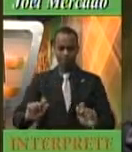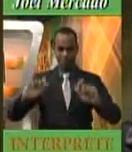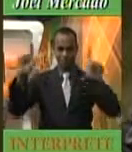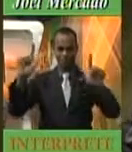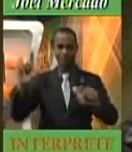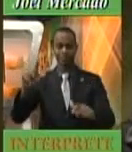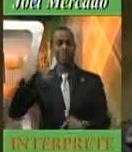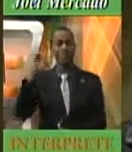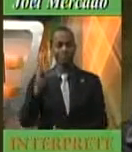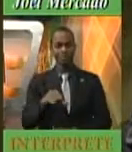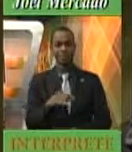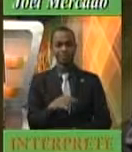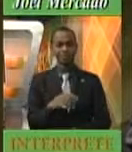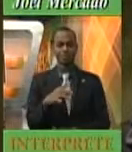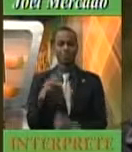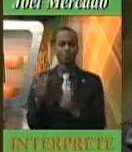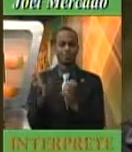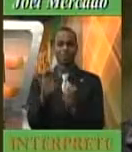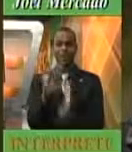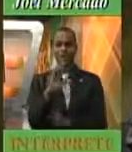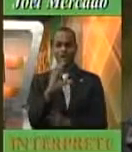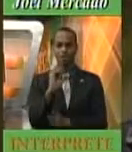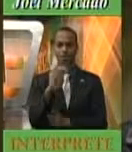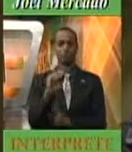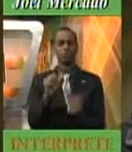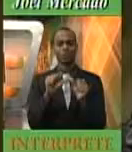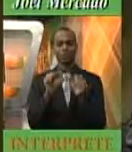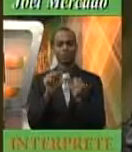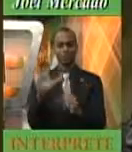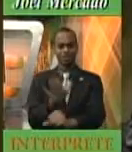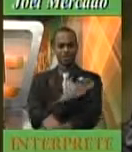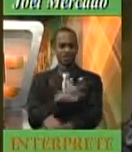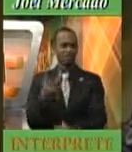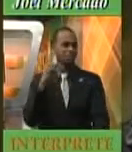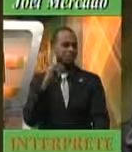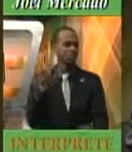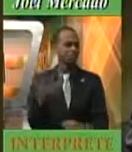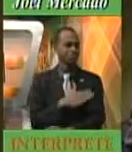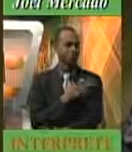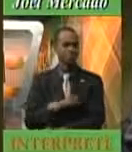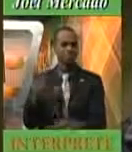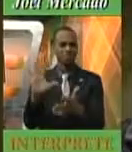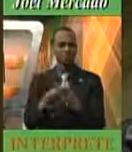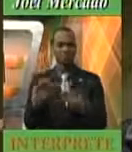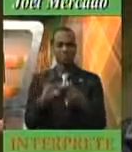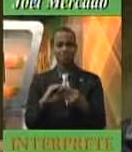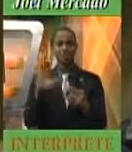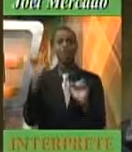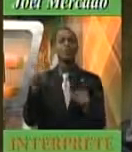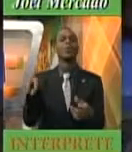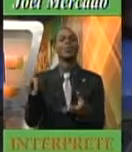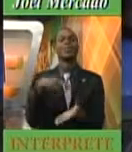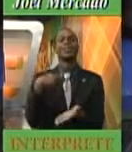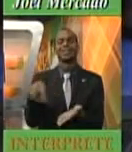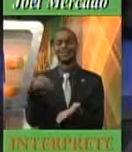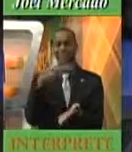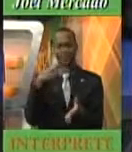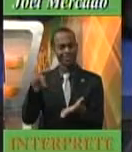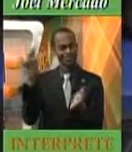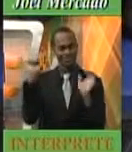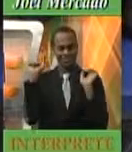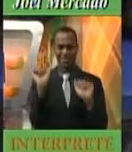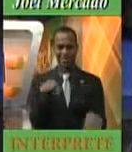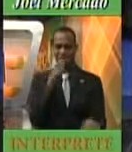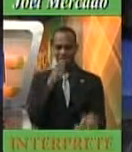canción, porque ahí viene Ecomundo. Usted quédese ahí y vamos a escuchar esta formidable canción. Wow. Saliendo del Escondite. Pueden